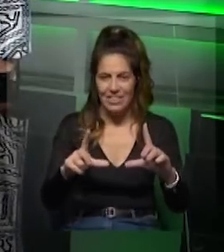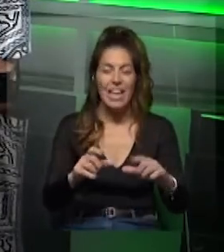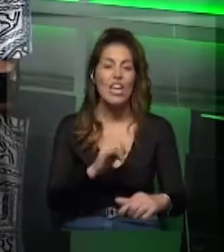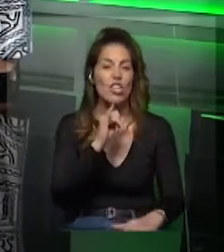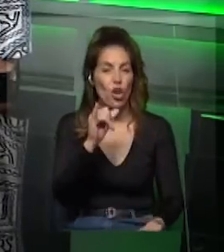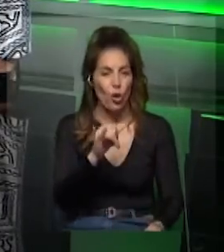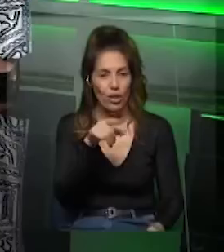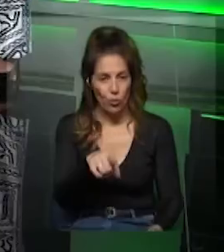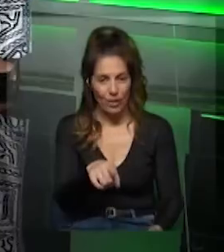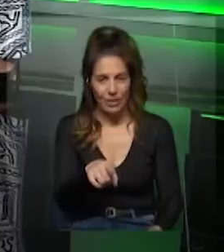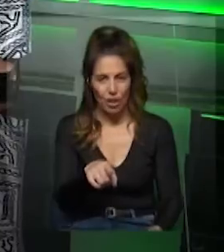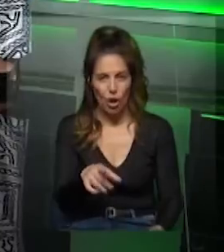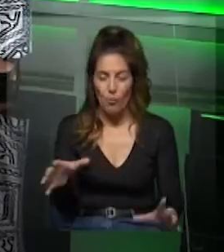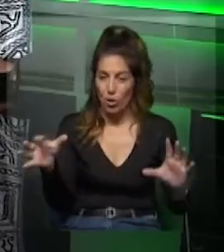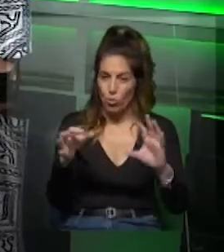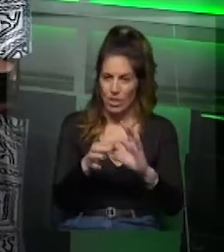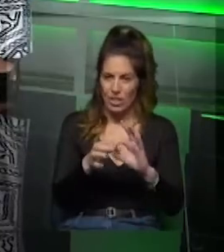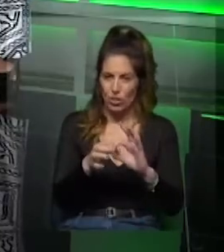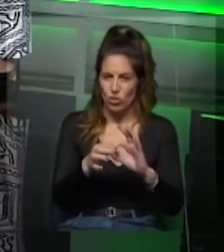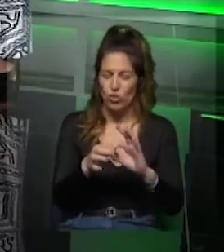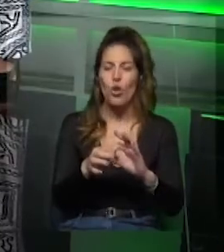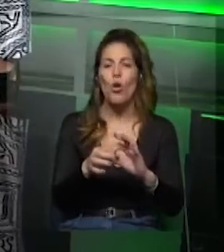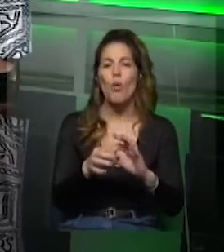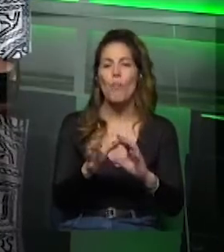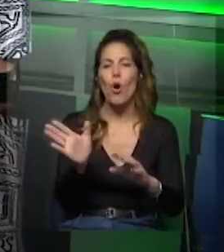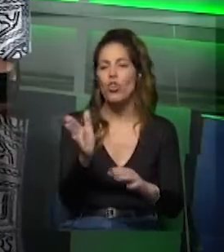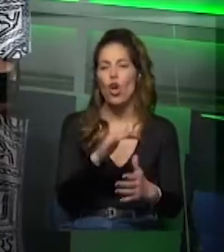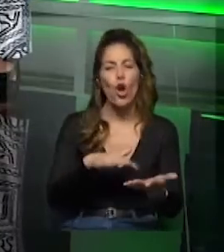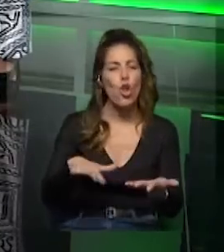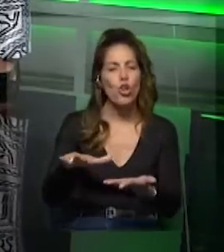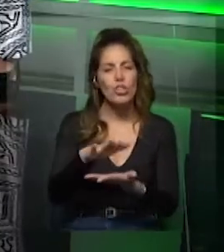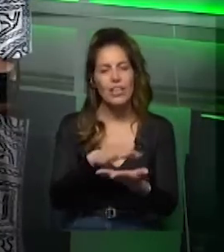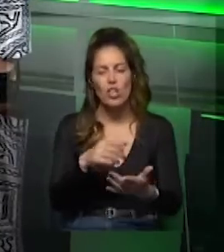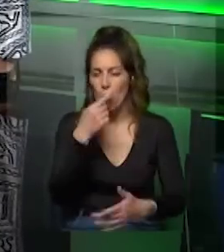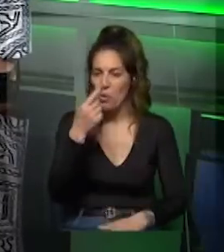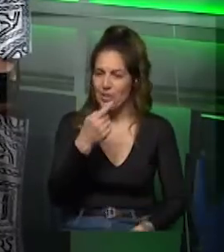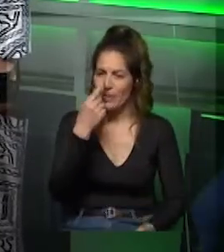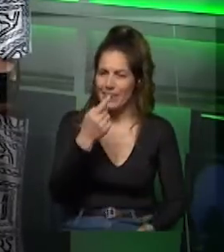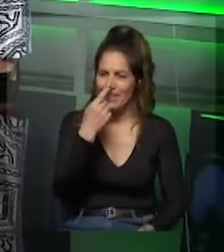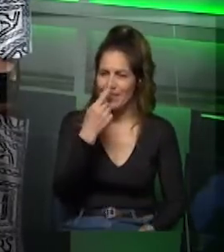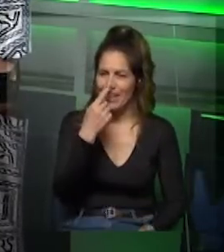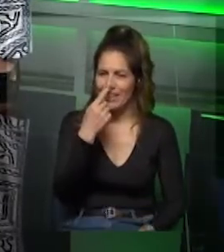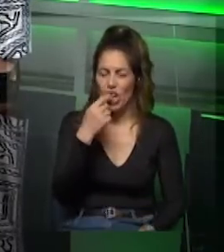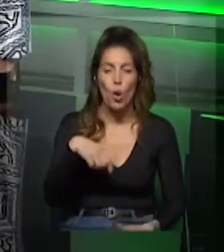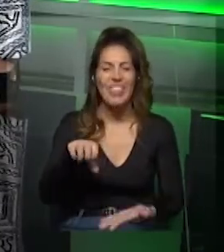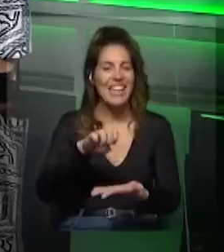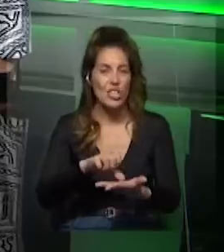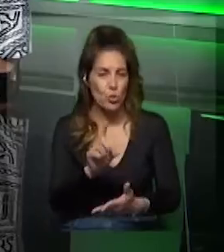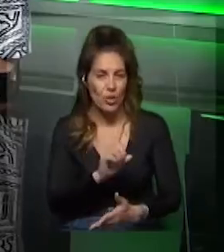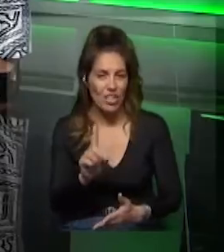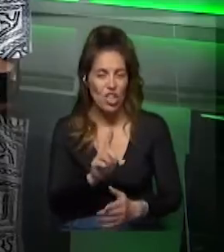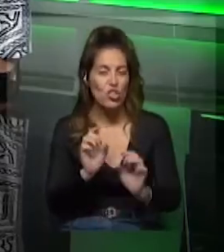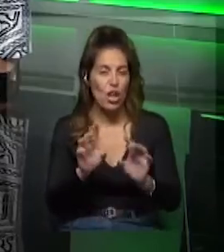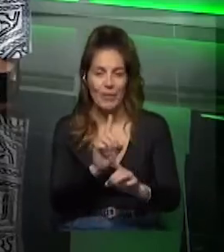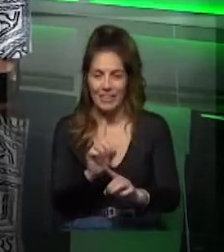Silva eh Y van por por todos los territorios también eso es muy interesante no no se no es citadino digamos no entonces